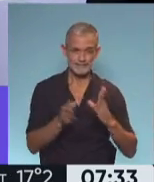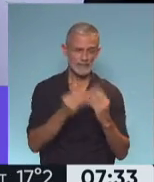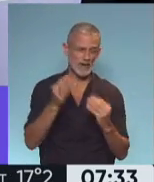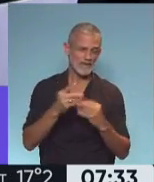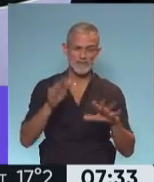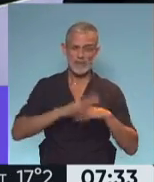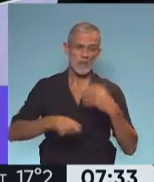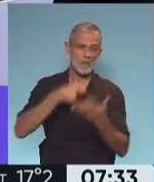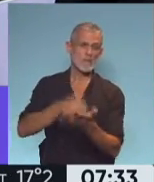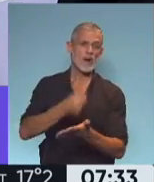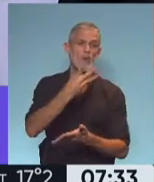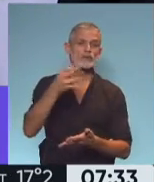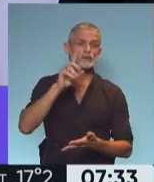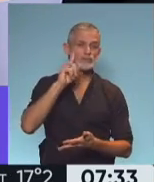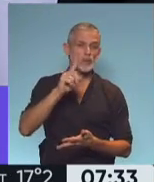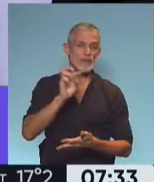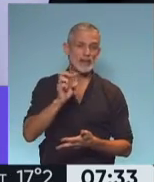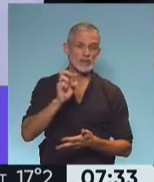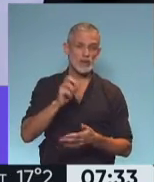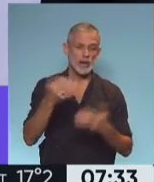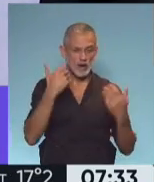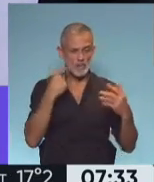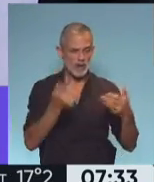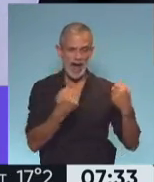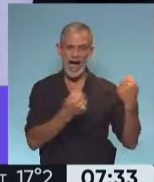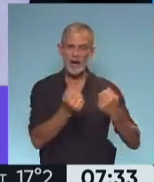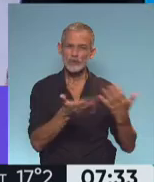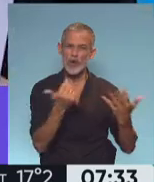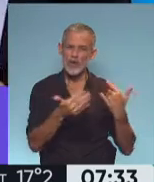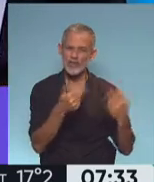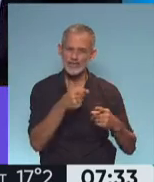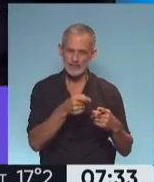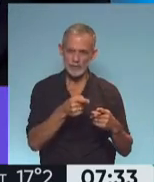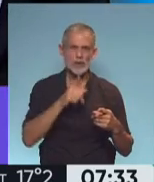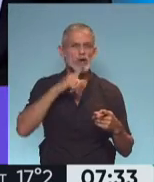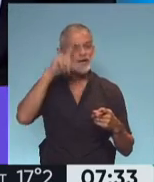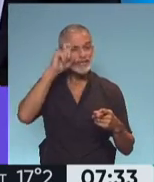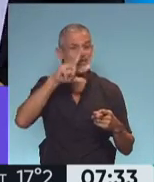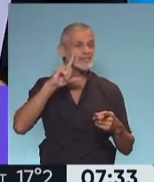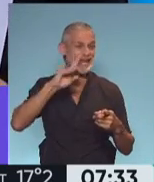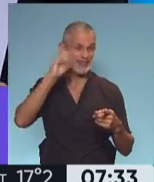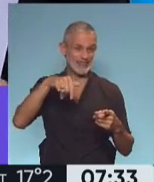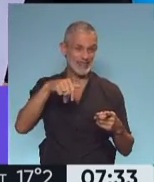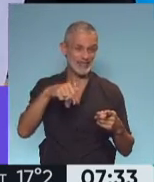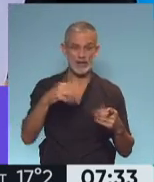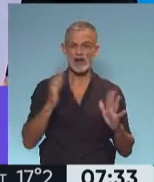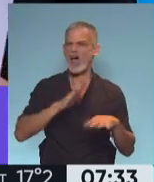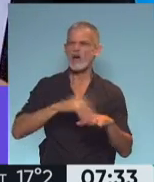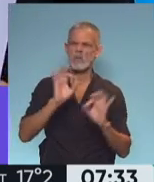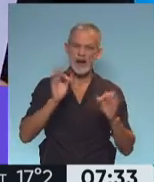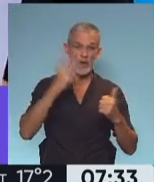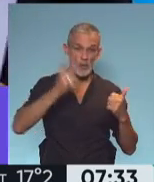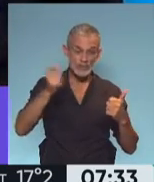pago de 400 mil dólares al desarmador de autos carlos telleldín quien fue absuelto en dos oportunidades después de dos